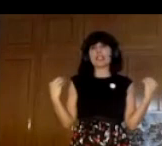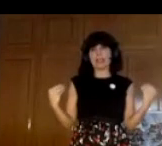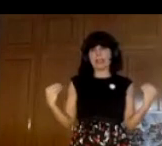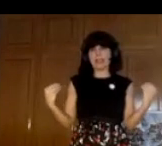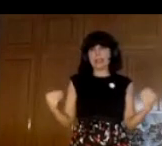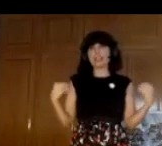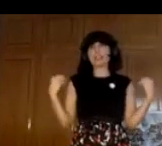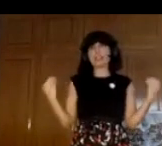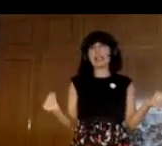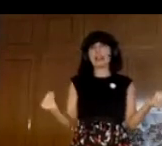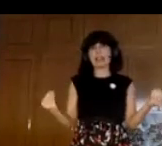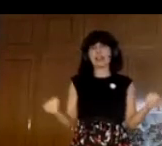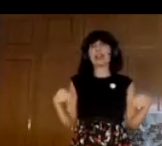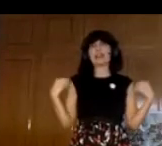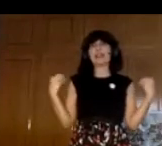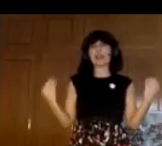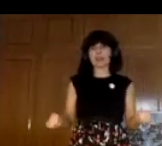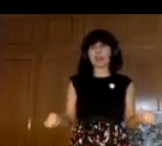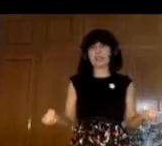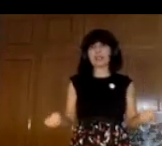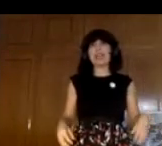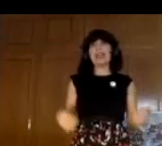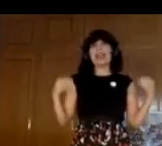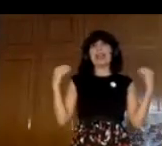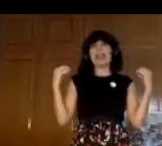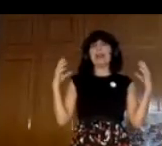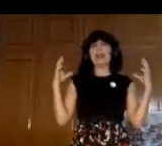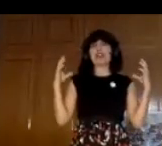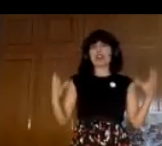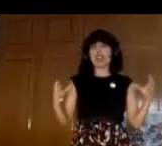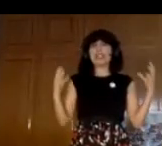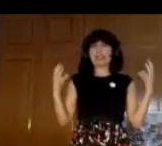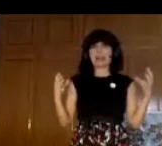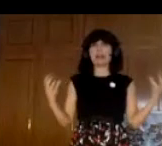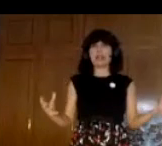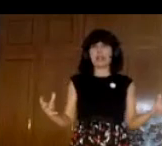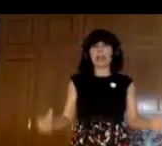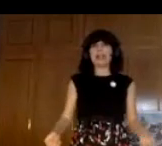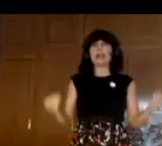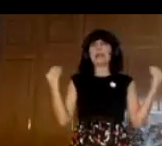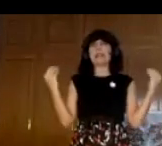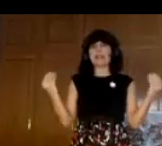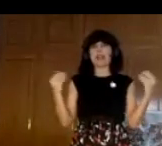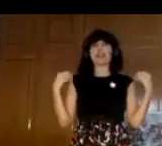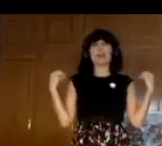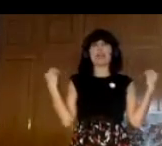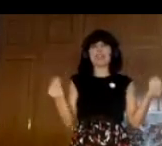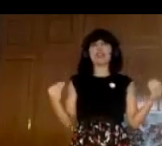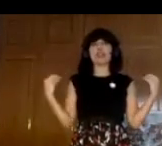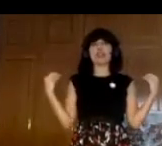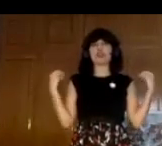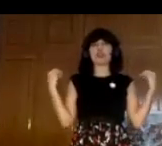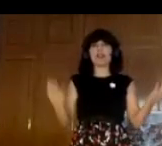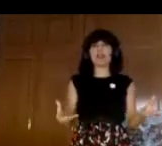los ataques que nos están lanzando. Cada vez que tú respondes, consolidas el marco original. Si a mí me dicen, los migrantes